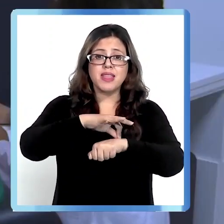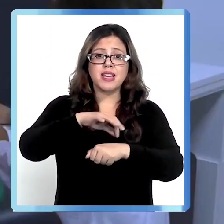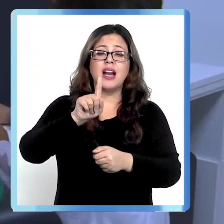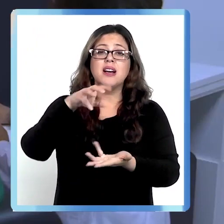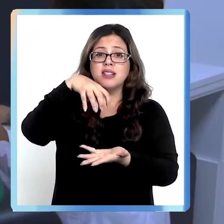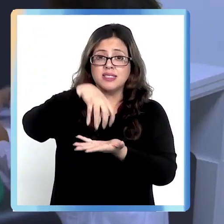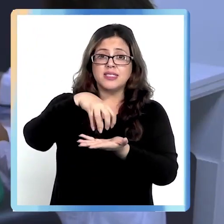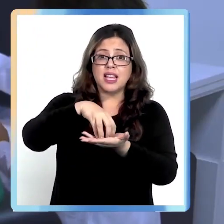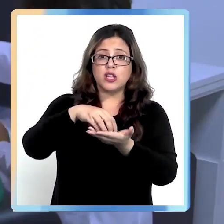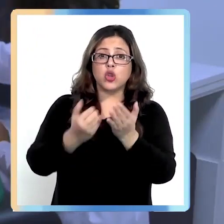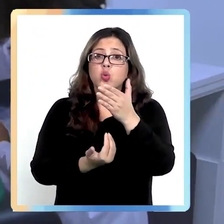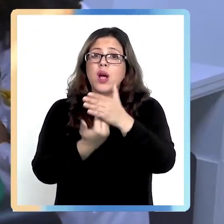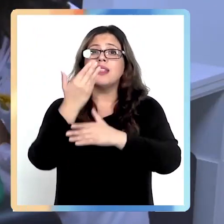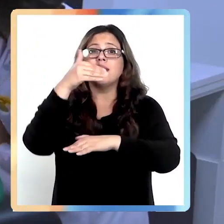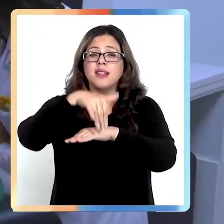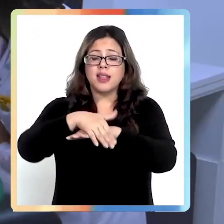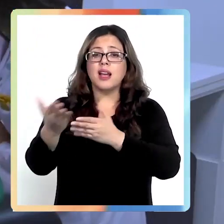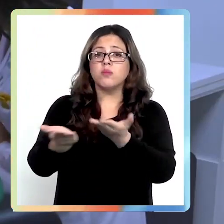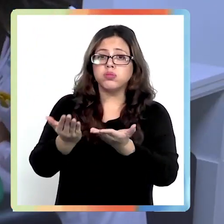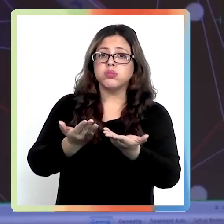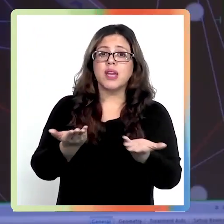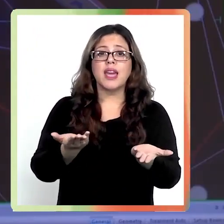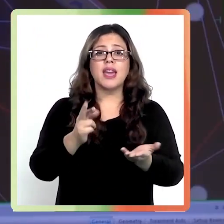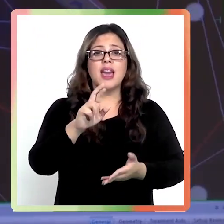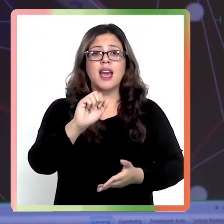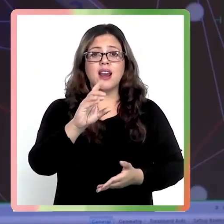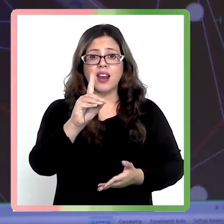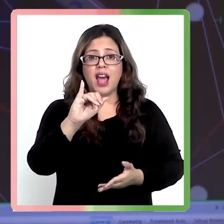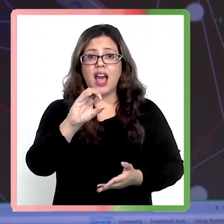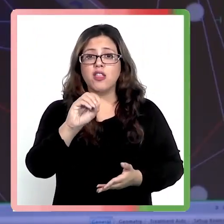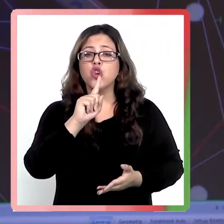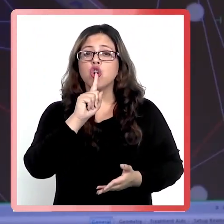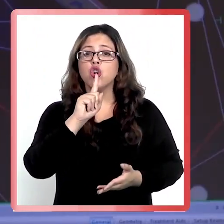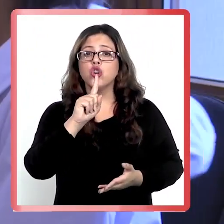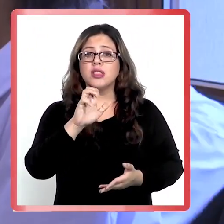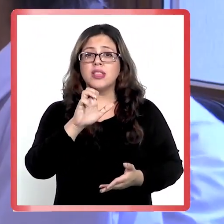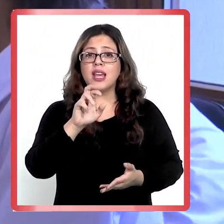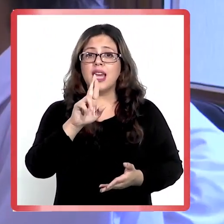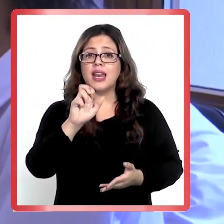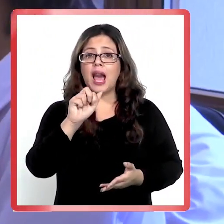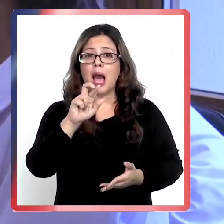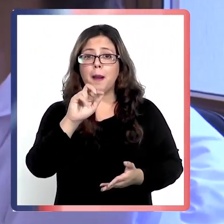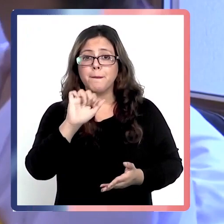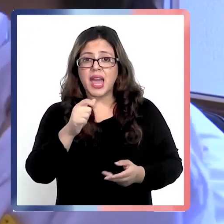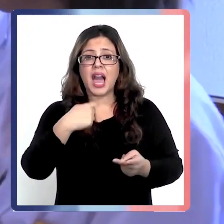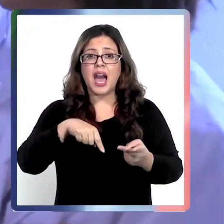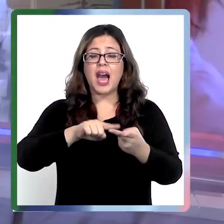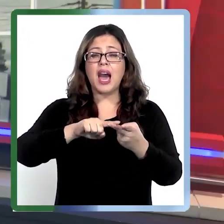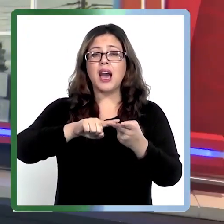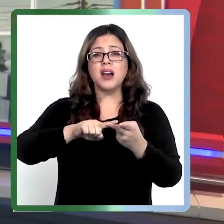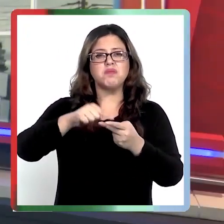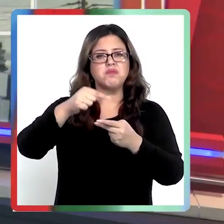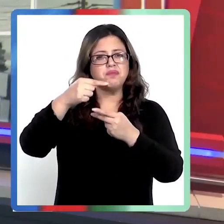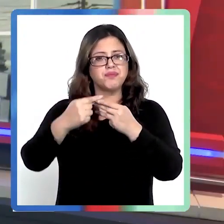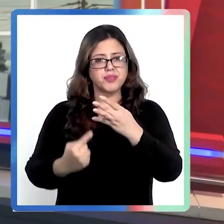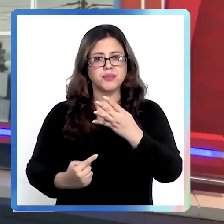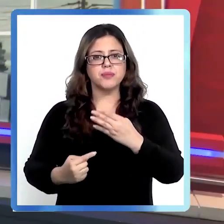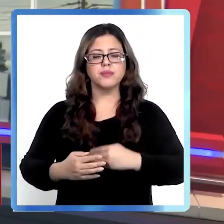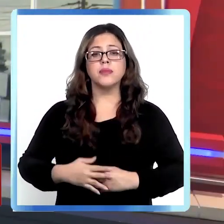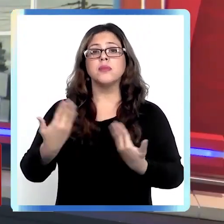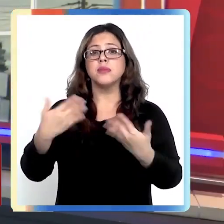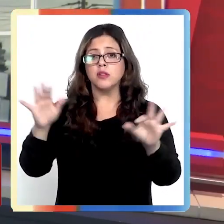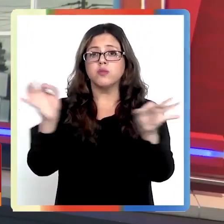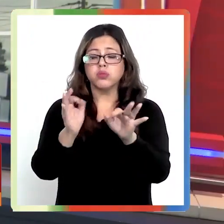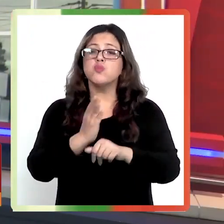día oncológico y con servicios de radioterapia, medicina nuclear e imágenes metabólicas. Se lo contábamos